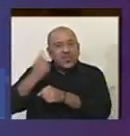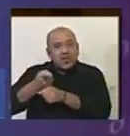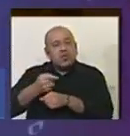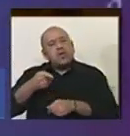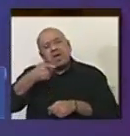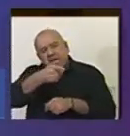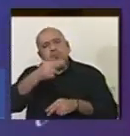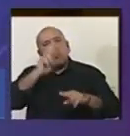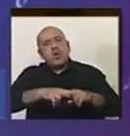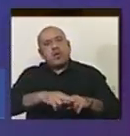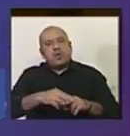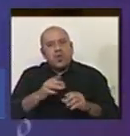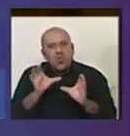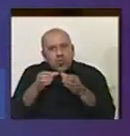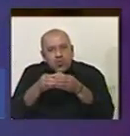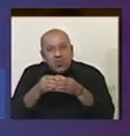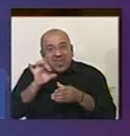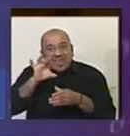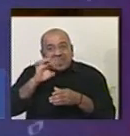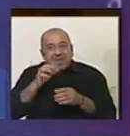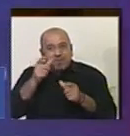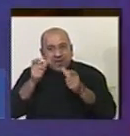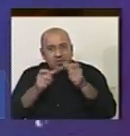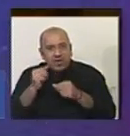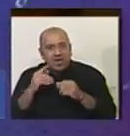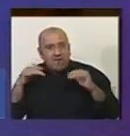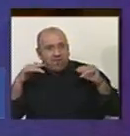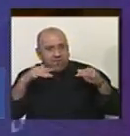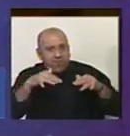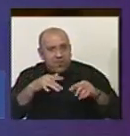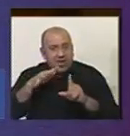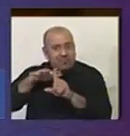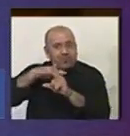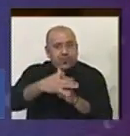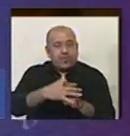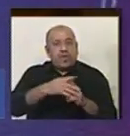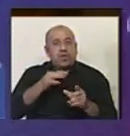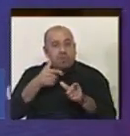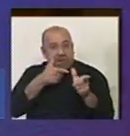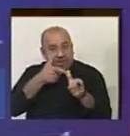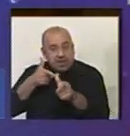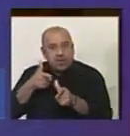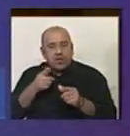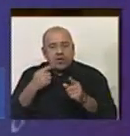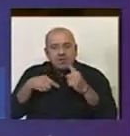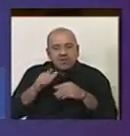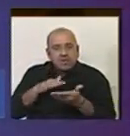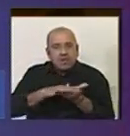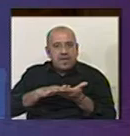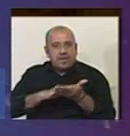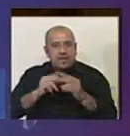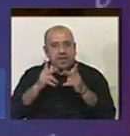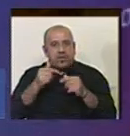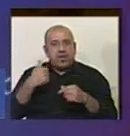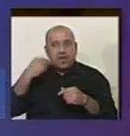integrado por 15 personas, una videoconferencia por Skype con su asesor personal como es Saud al-Qahtani, y nada de esto lo sabía el